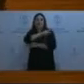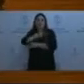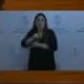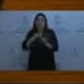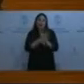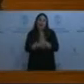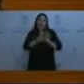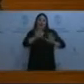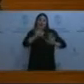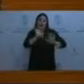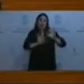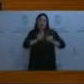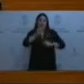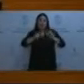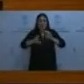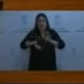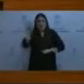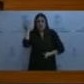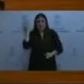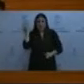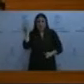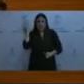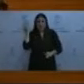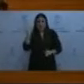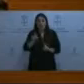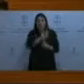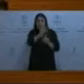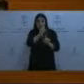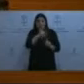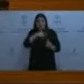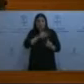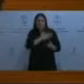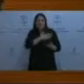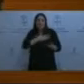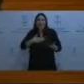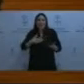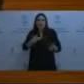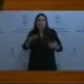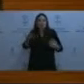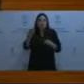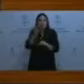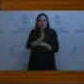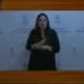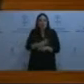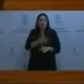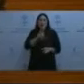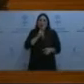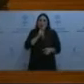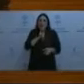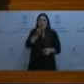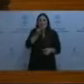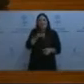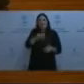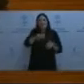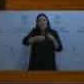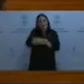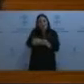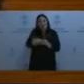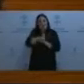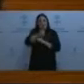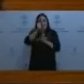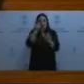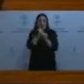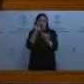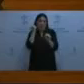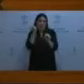del 10% de nuestra población. Con nuestra pregunta pretendemos reflejar las dificultades y la baja inserción laboral del colectivo que, a pesar de estar regulado por leyes